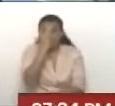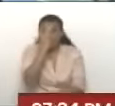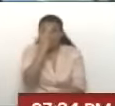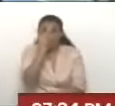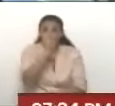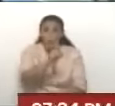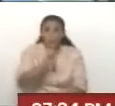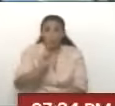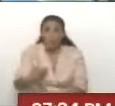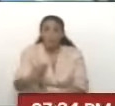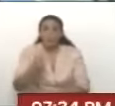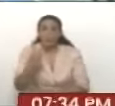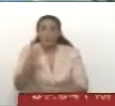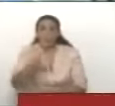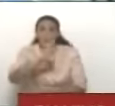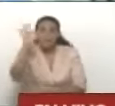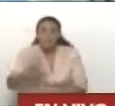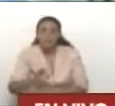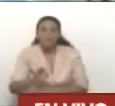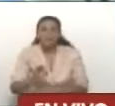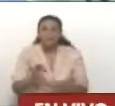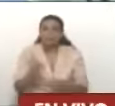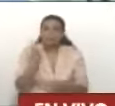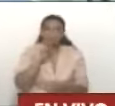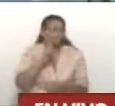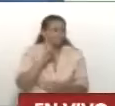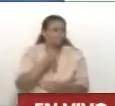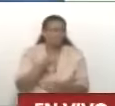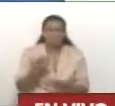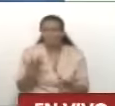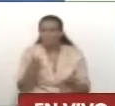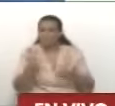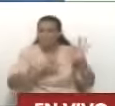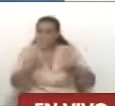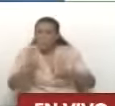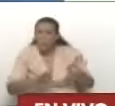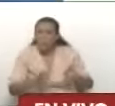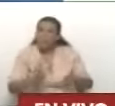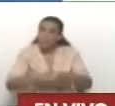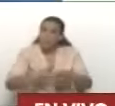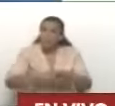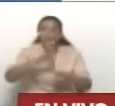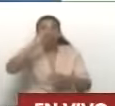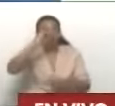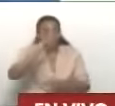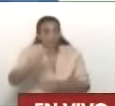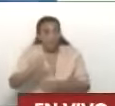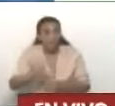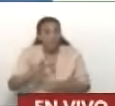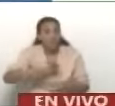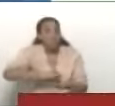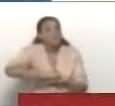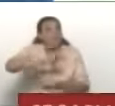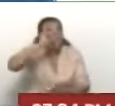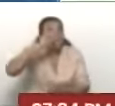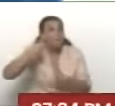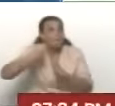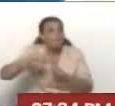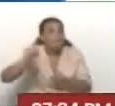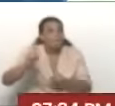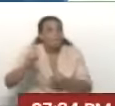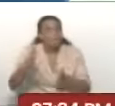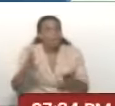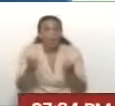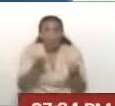de 1.2%. O sea, desmintiendo a Bloomberg, ella dice, espera un momentico, no hay deflación. Hay una inflación